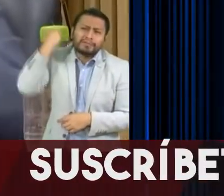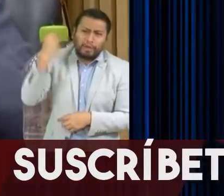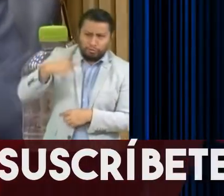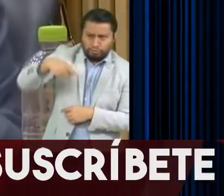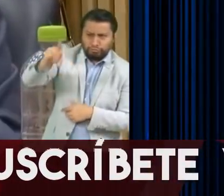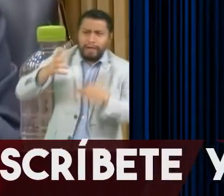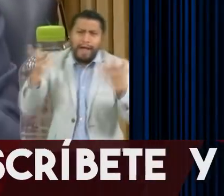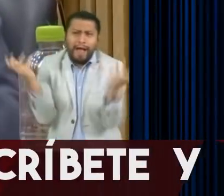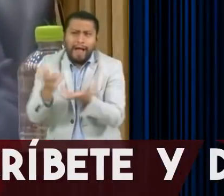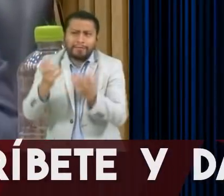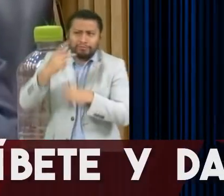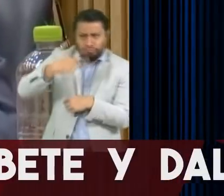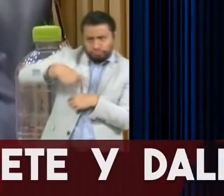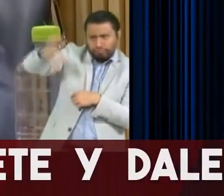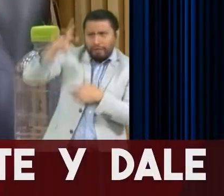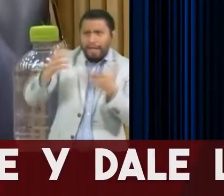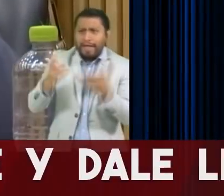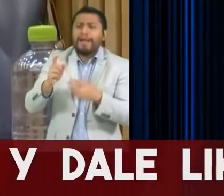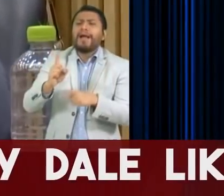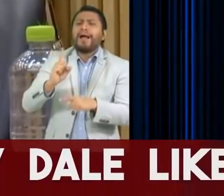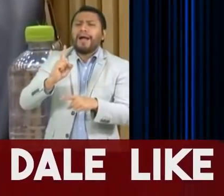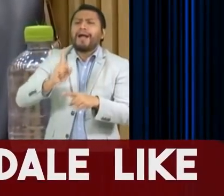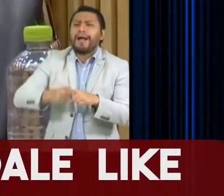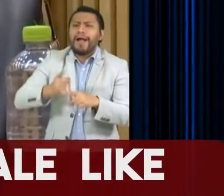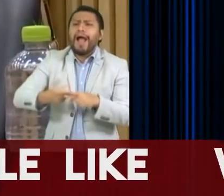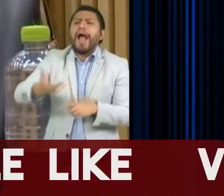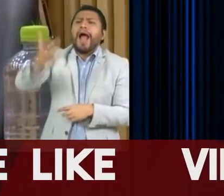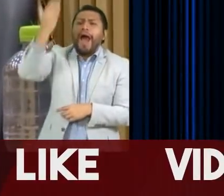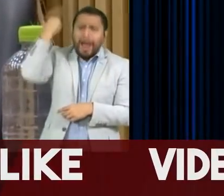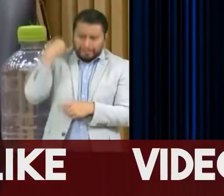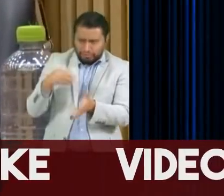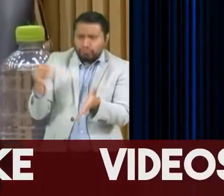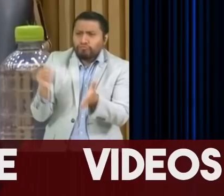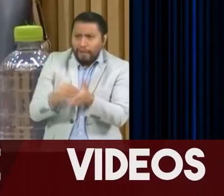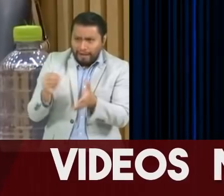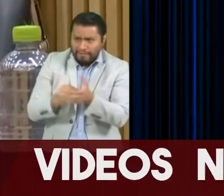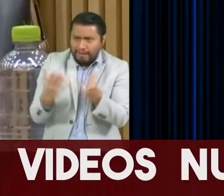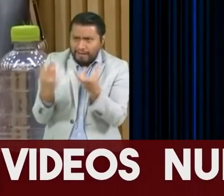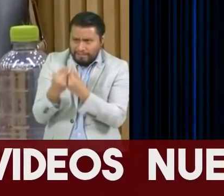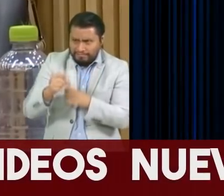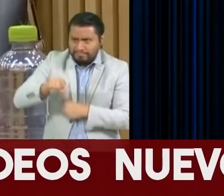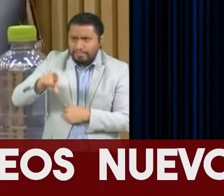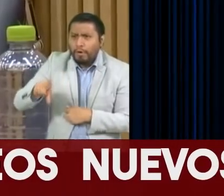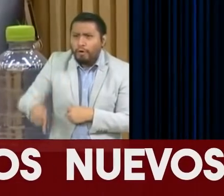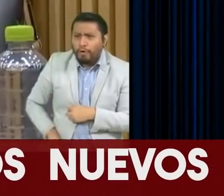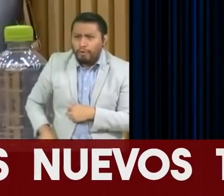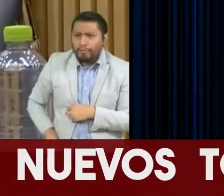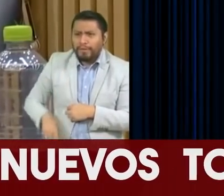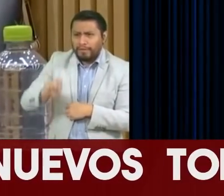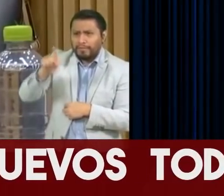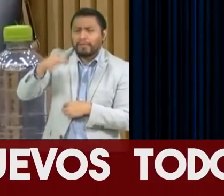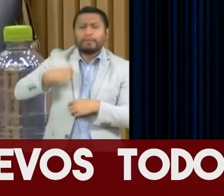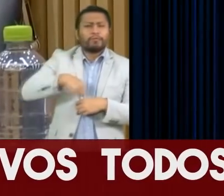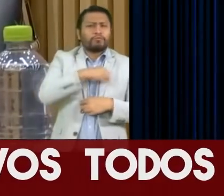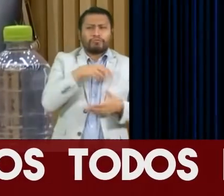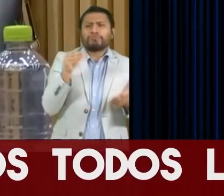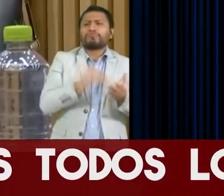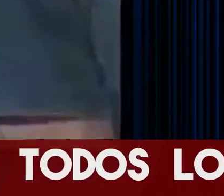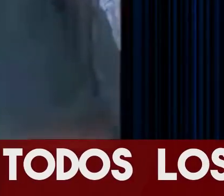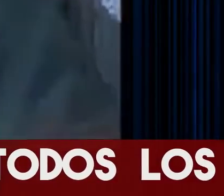militancias en quienes, cuando usted todavía estaba en el poder, ya defendíamos el voto libre.